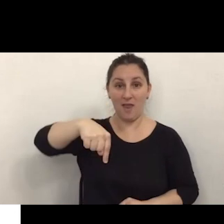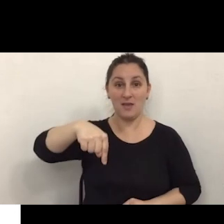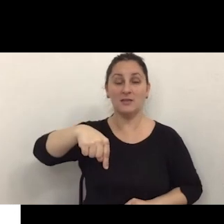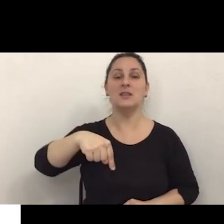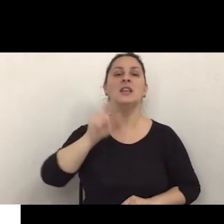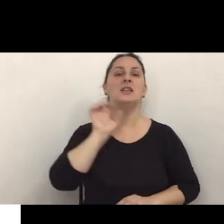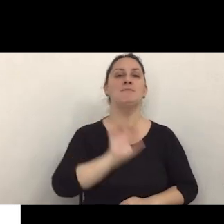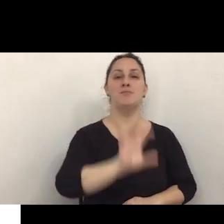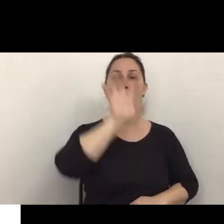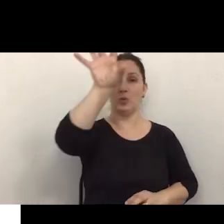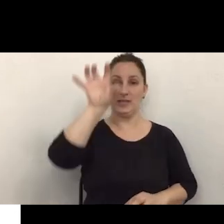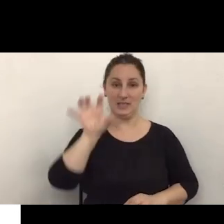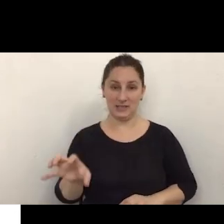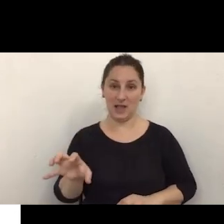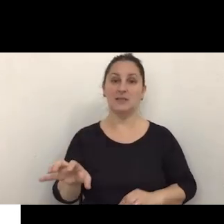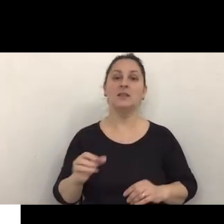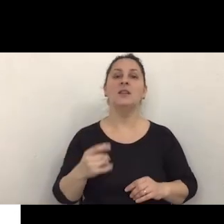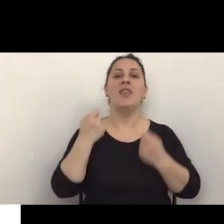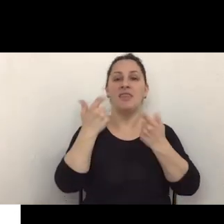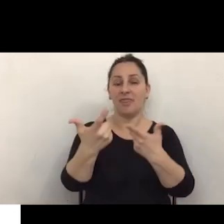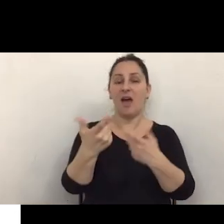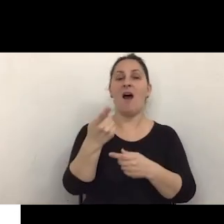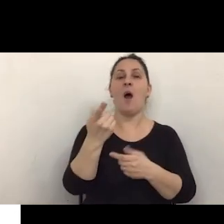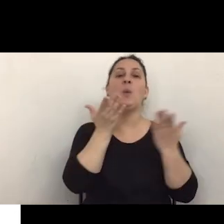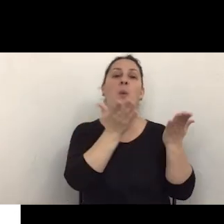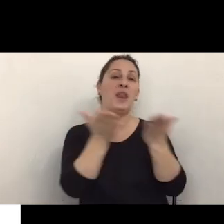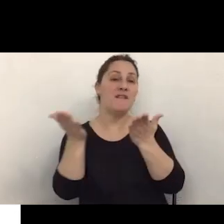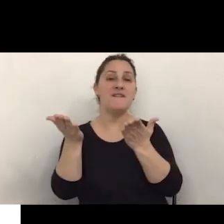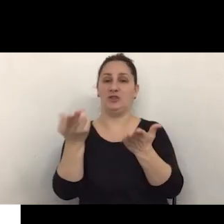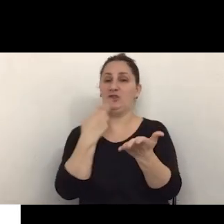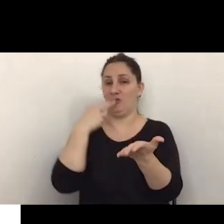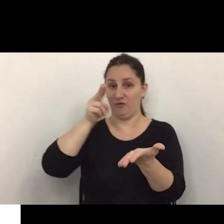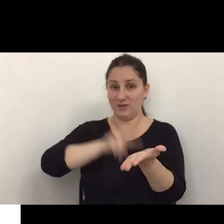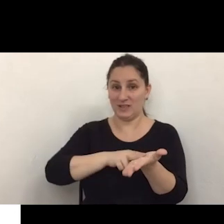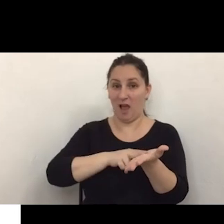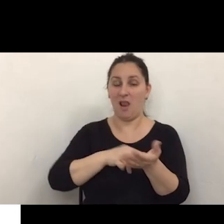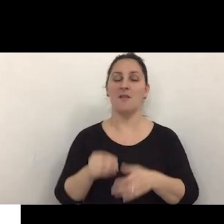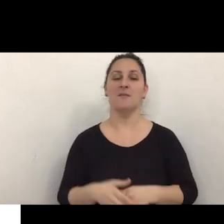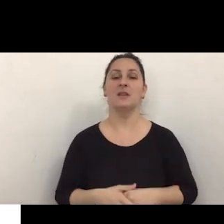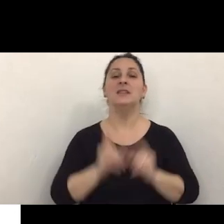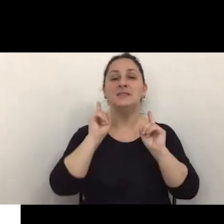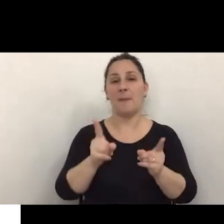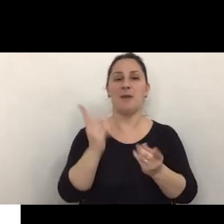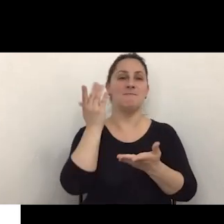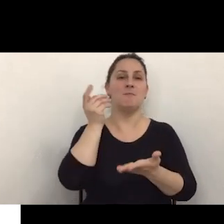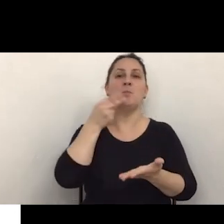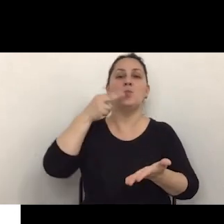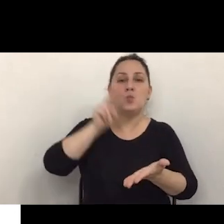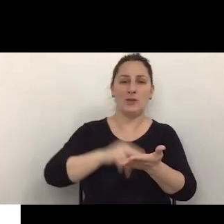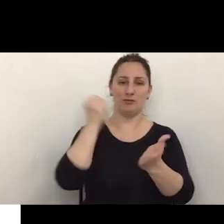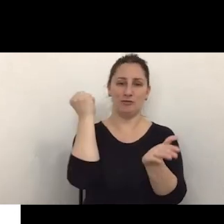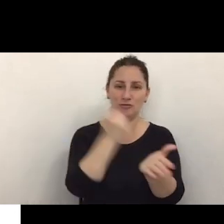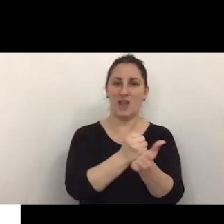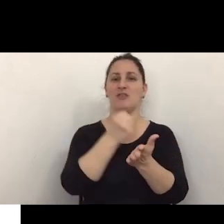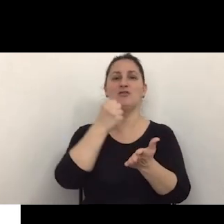las provincias a través del otorgamiento de beneficios fiscales como exención en impuesto de sellos,